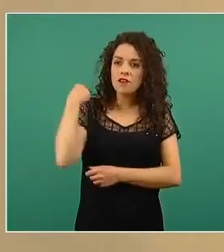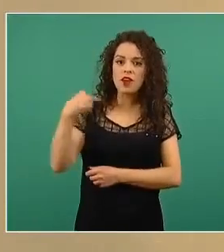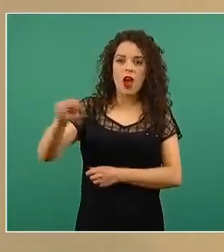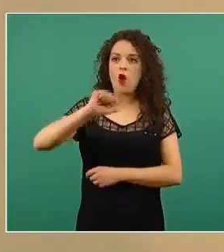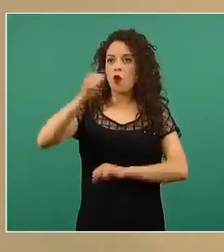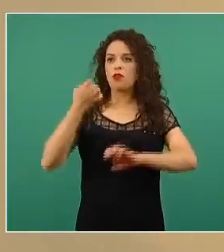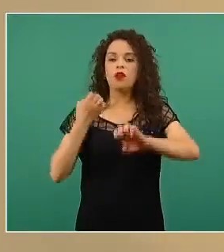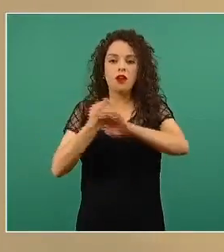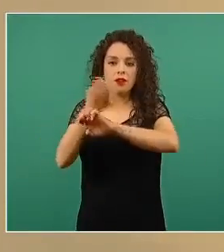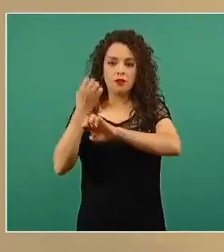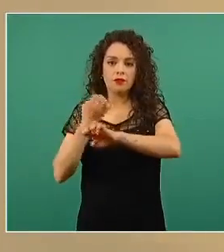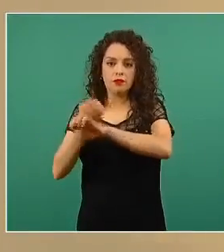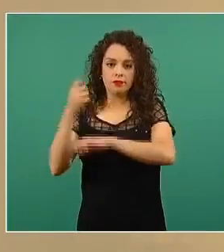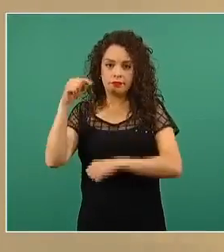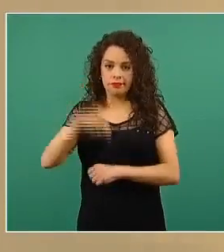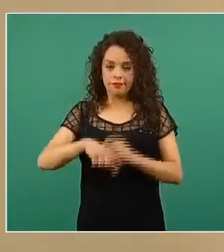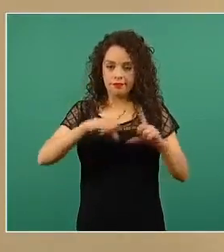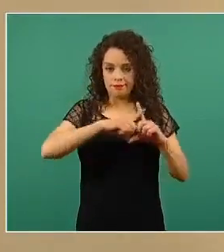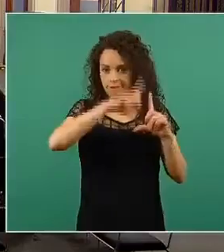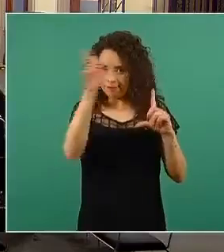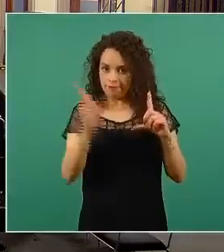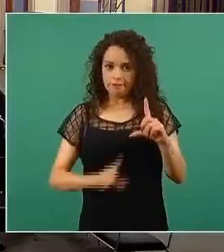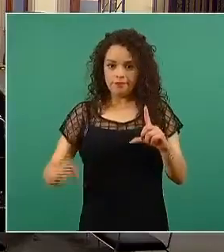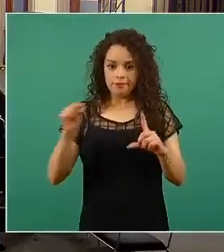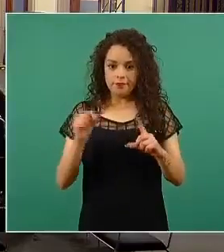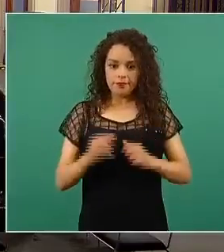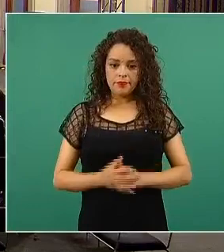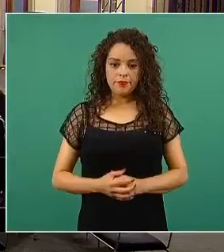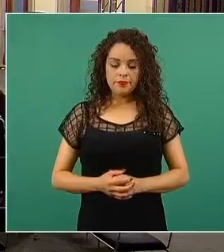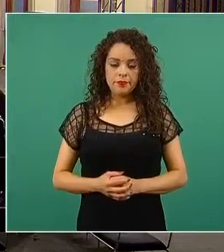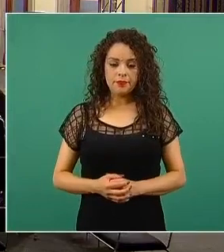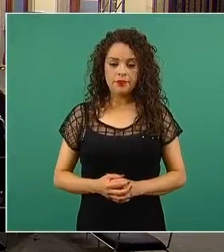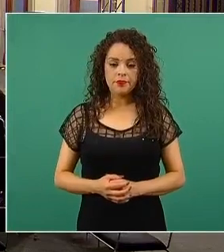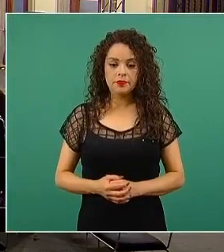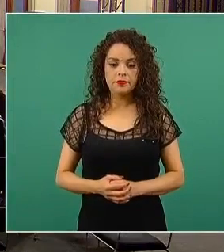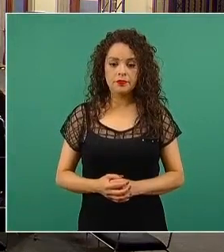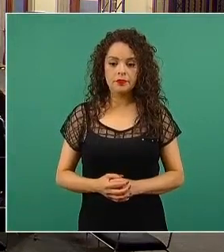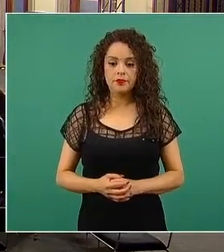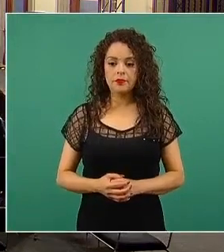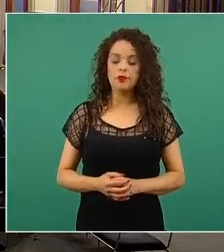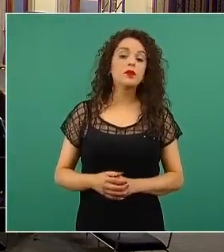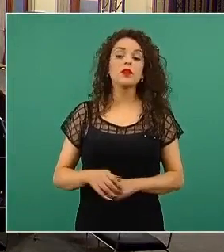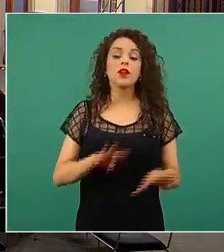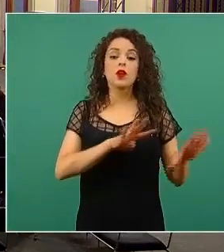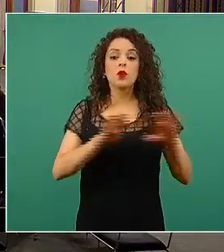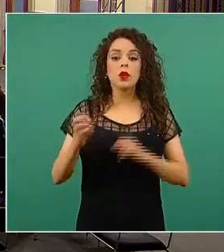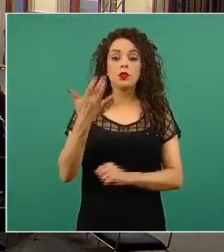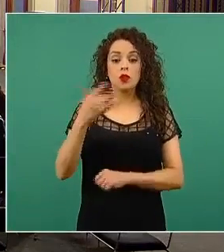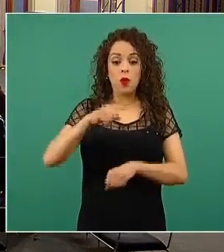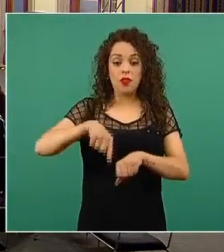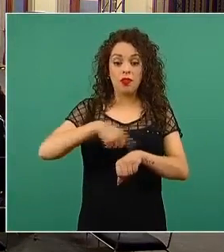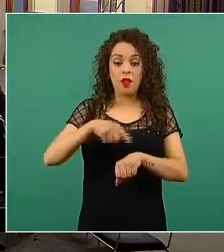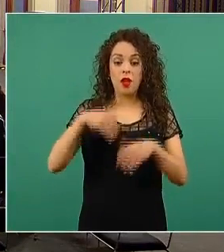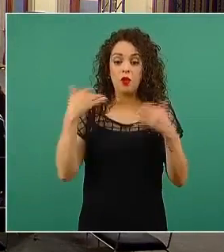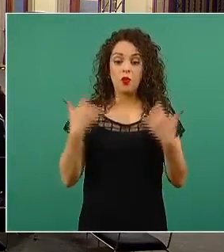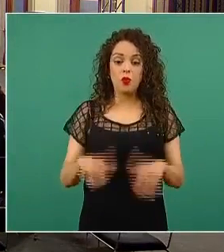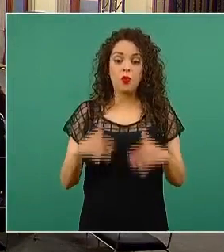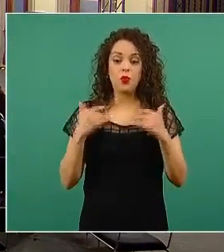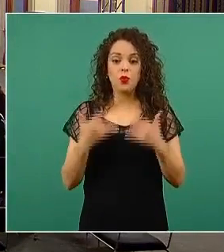otros estados de la República. Cerramos con estas 450 horas de